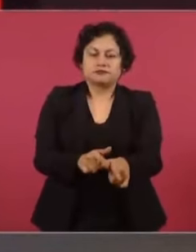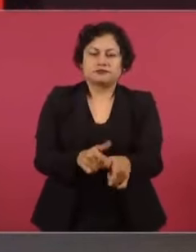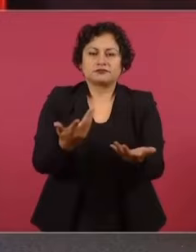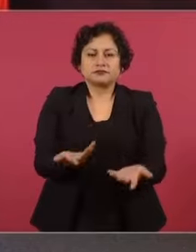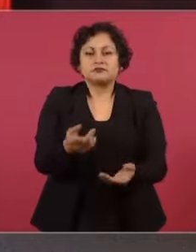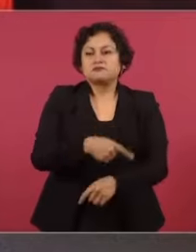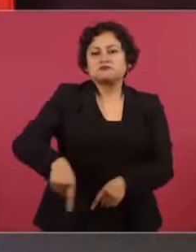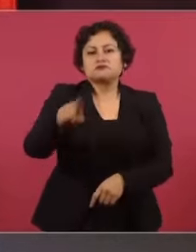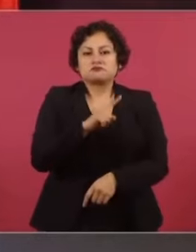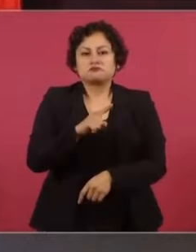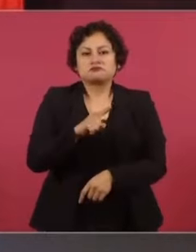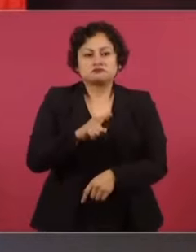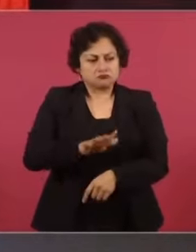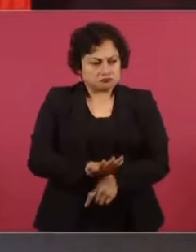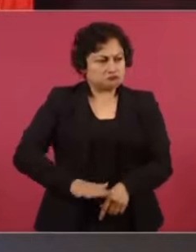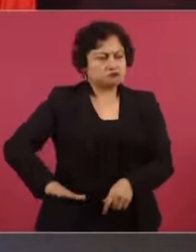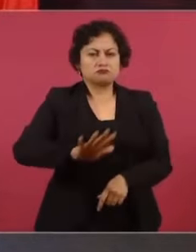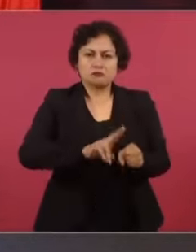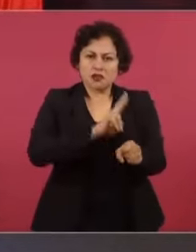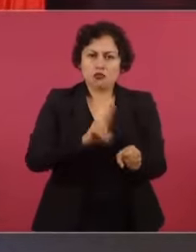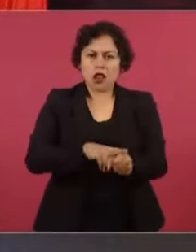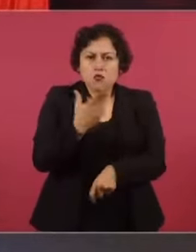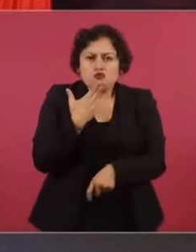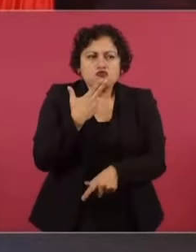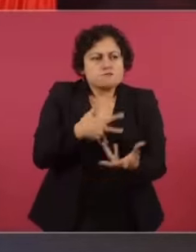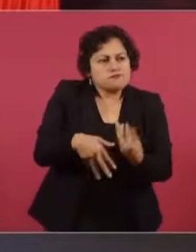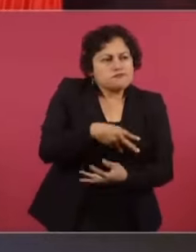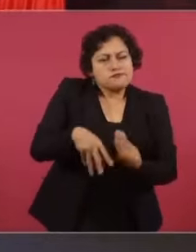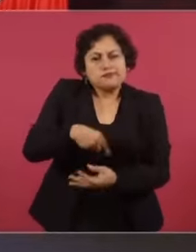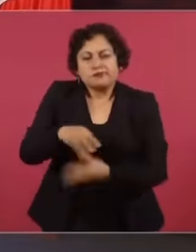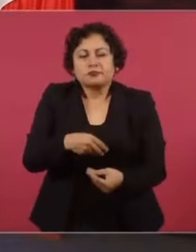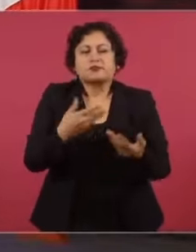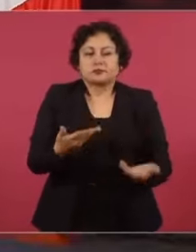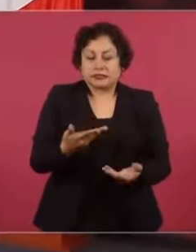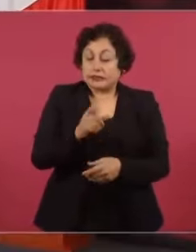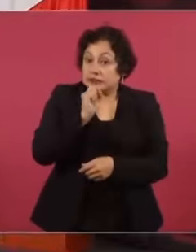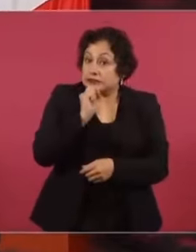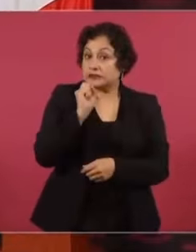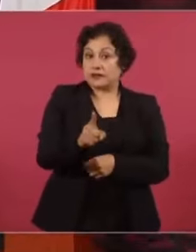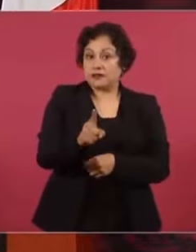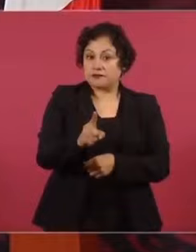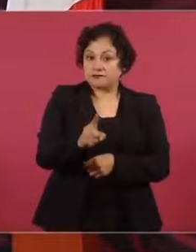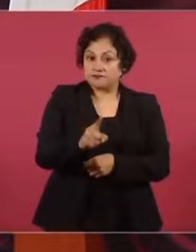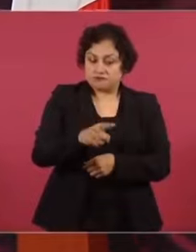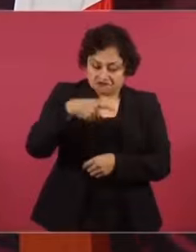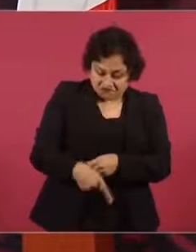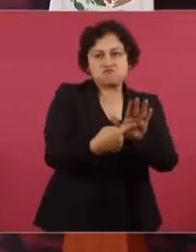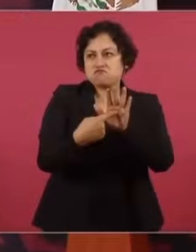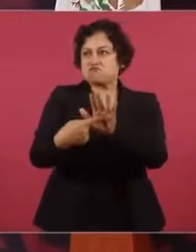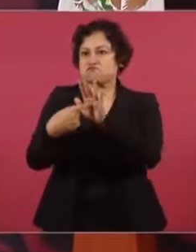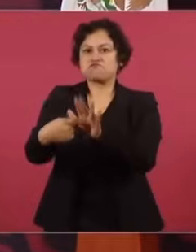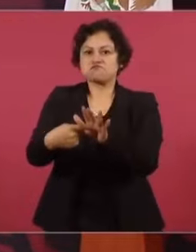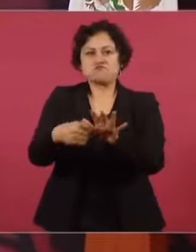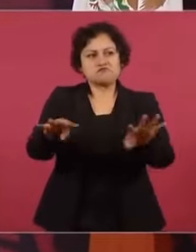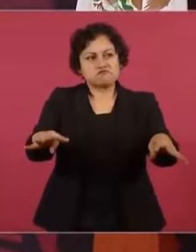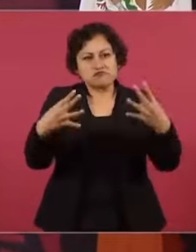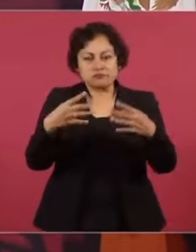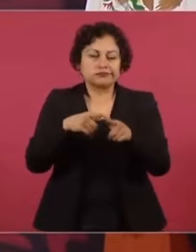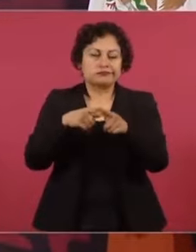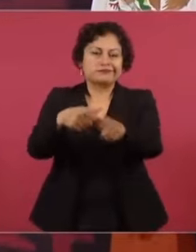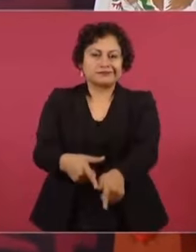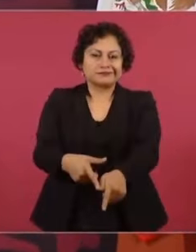racionalmente sus recursos naturales exaltando cada vez más porque esa es la grandeza de México sus culturas México es una